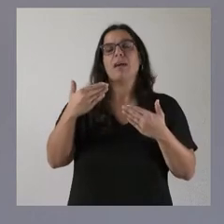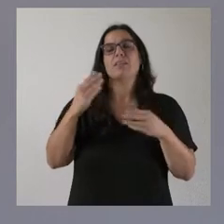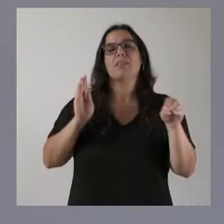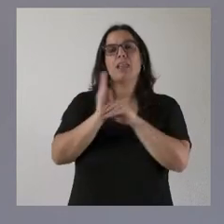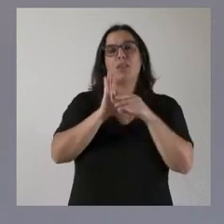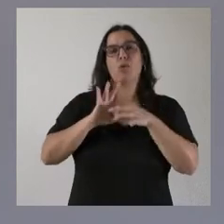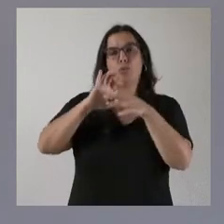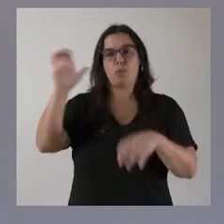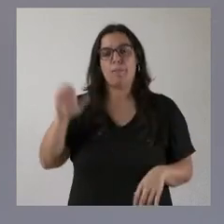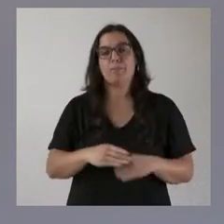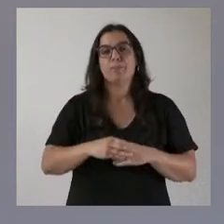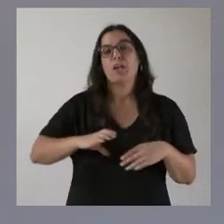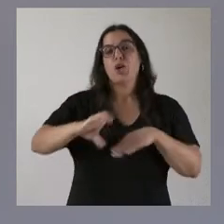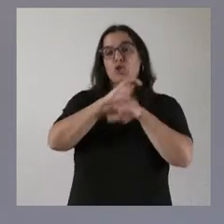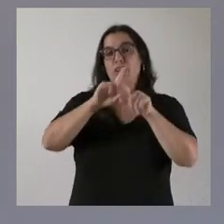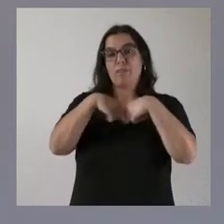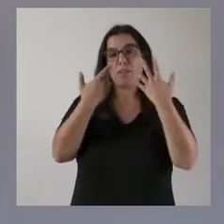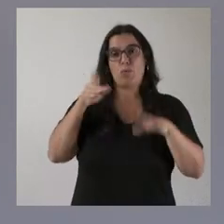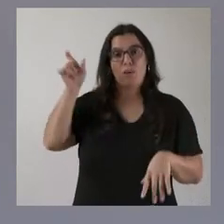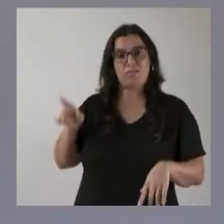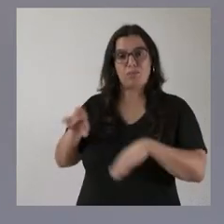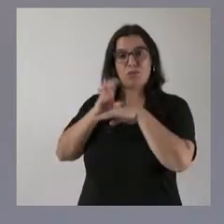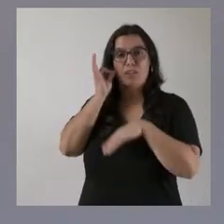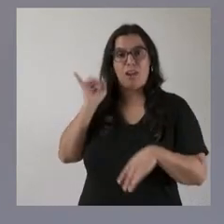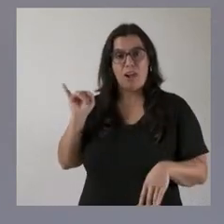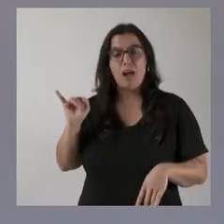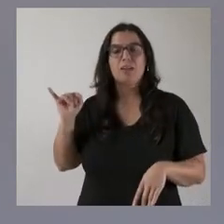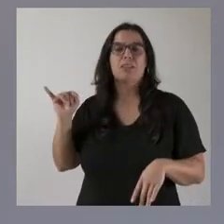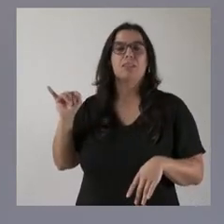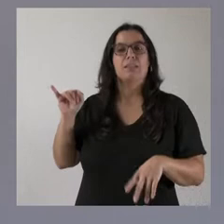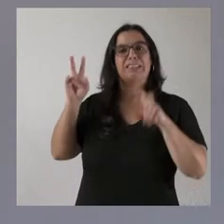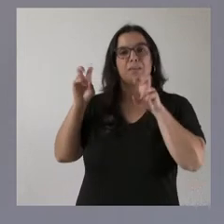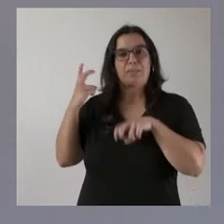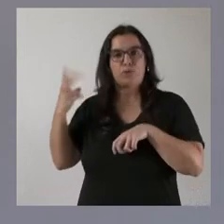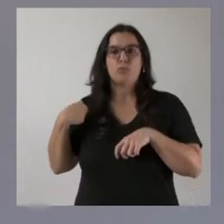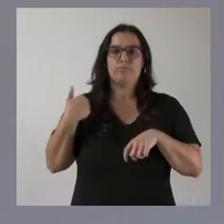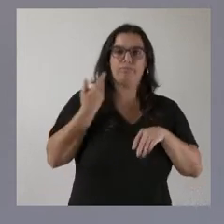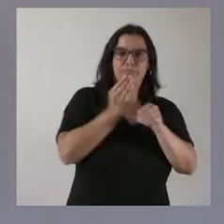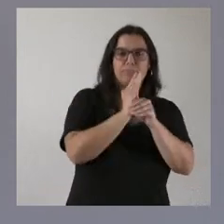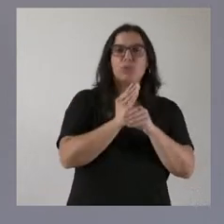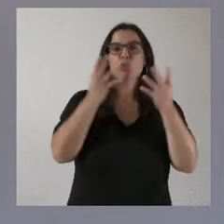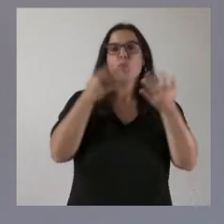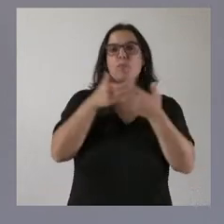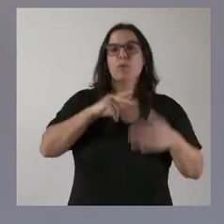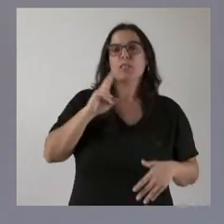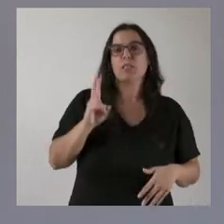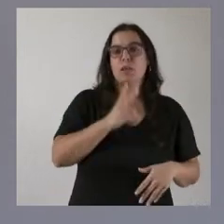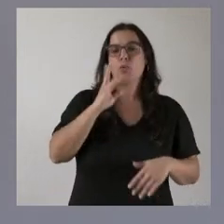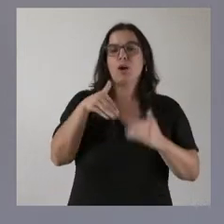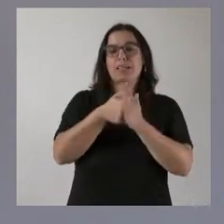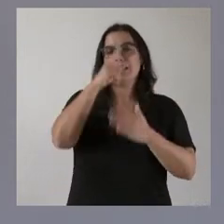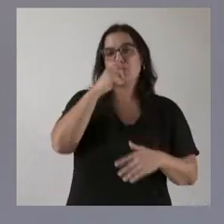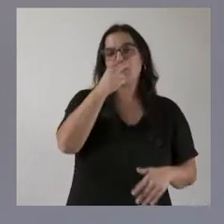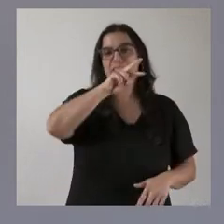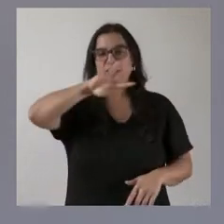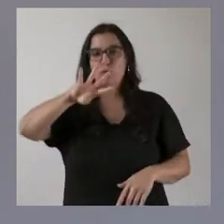la consejería de familia Y aunque está aquí la consejera si Me permito anticipar 9 millones de euros hasta el año 2024